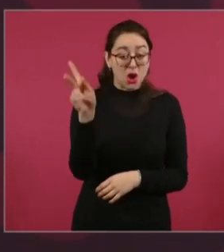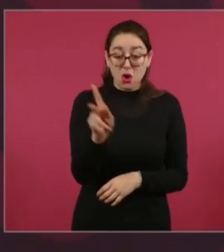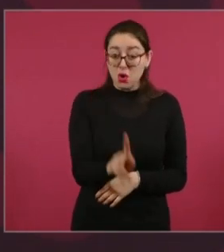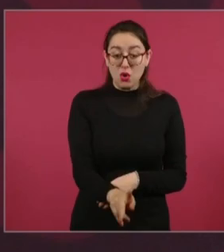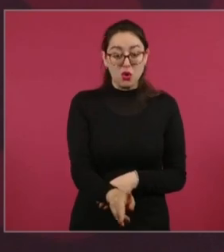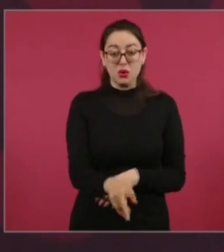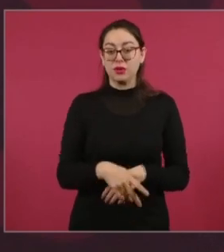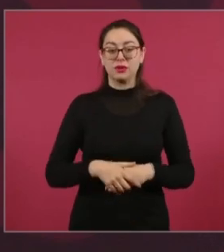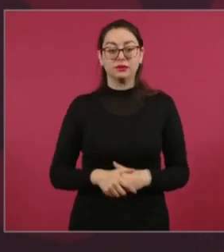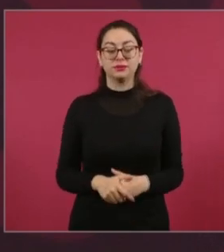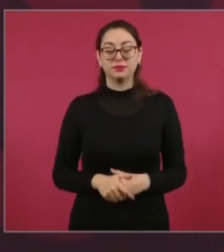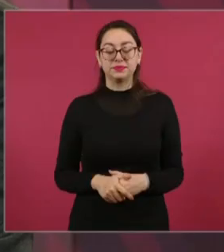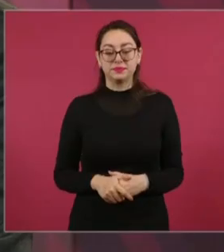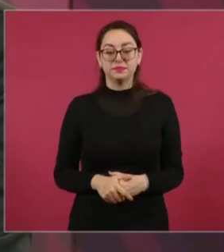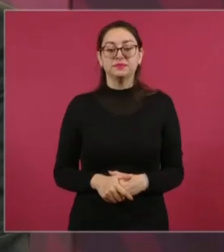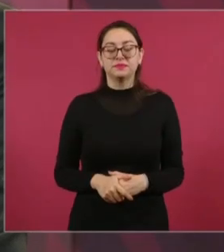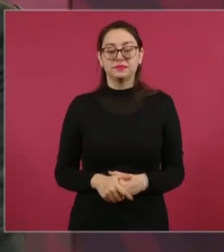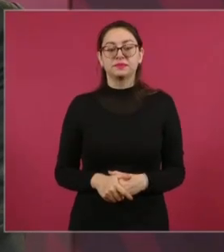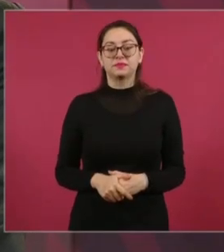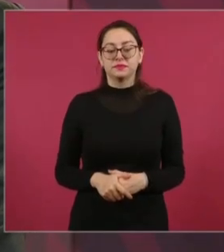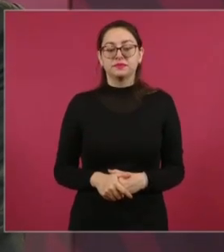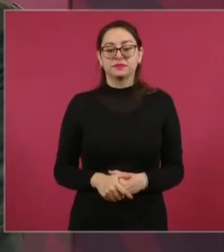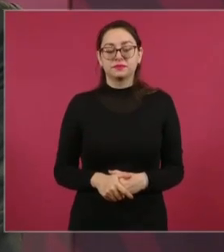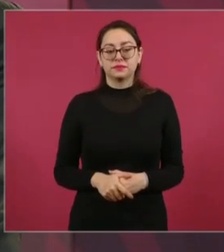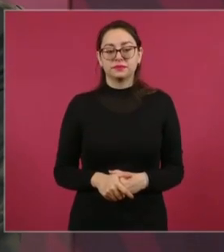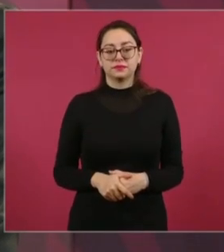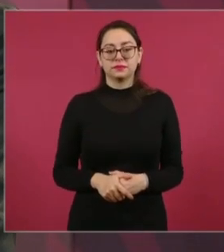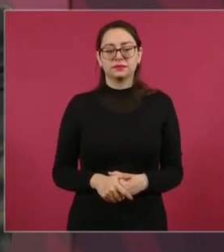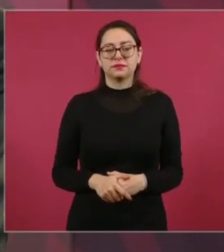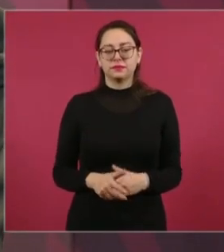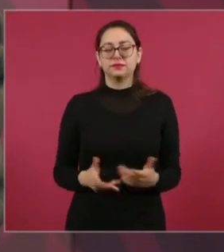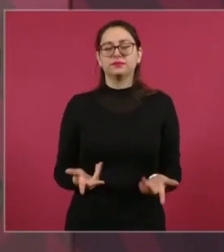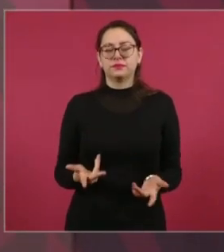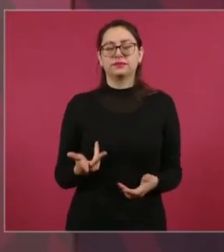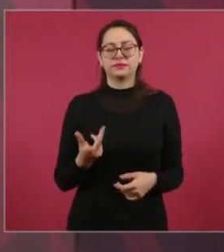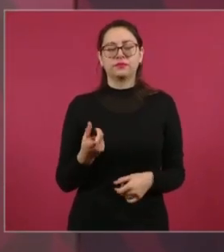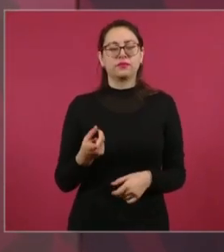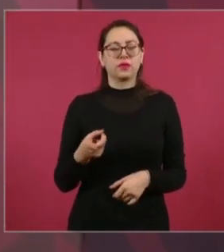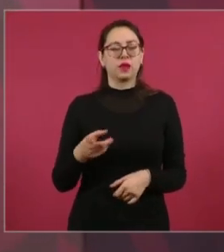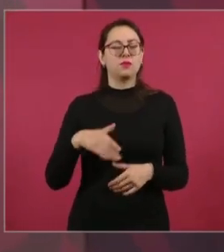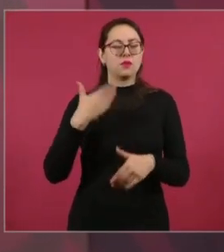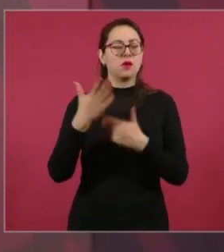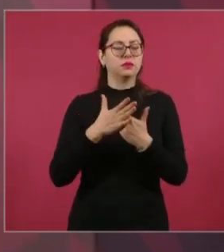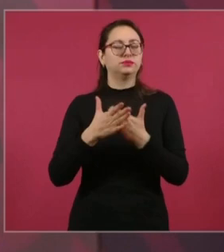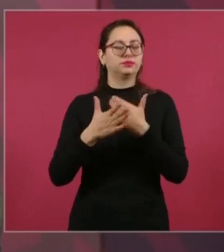Un día vamos a hablar de cómo fue aquella campaña